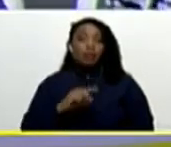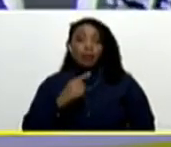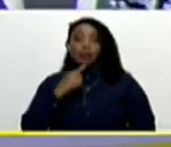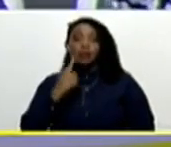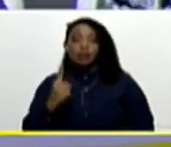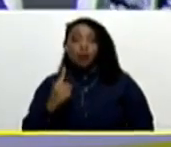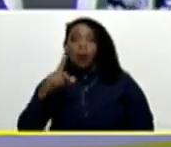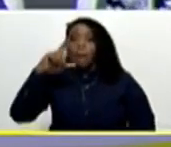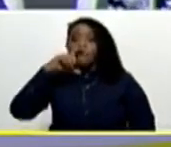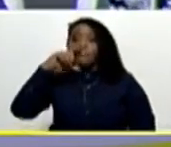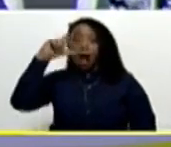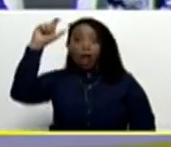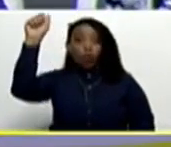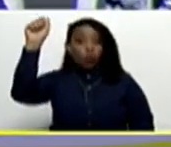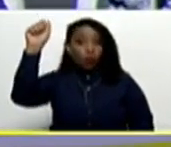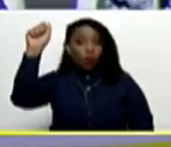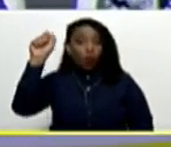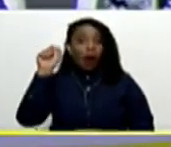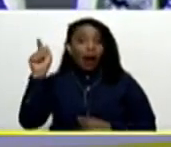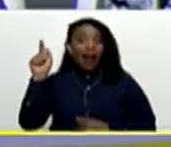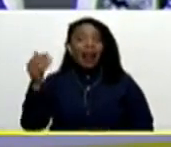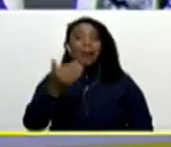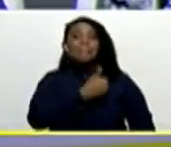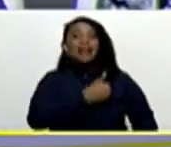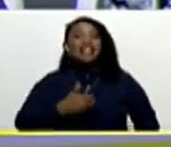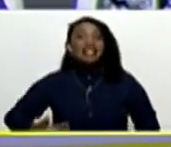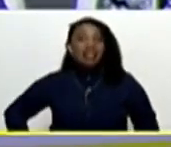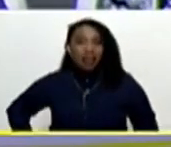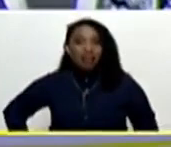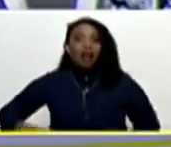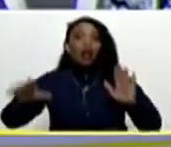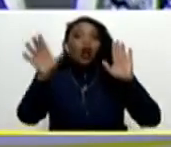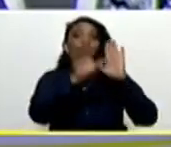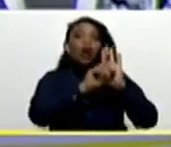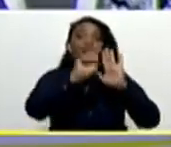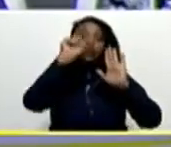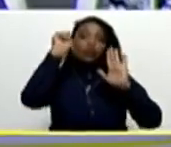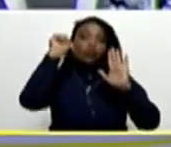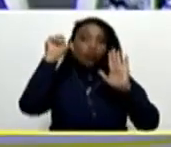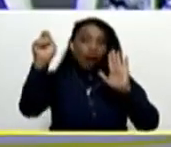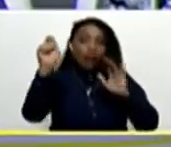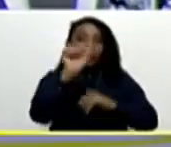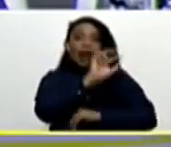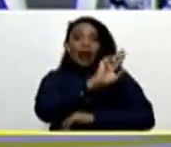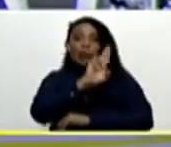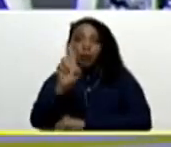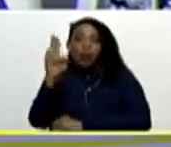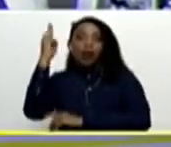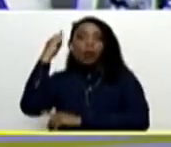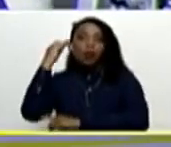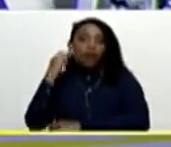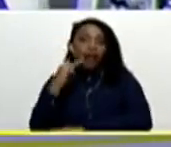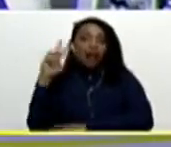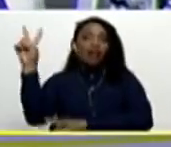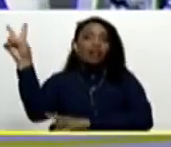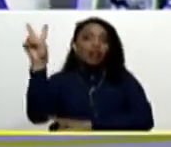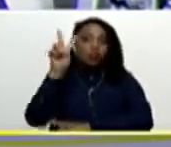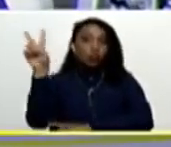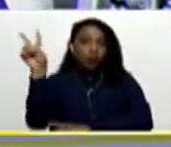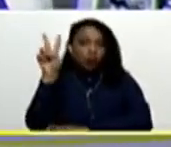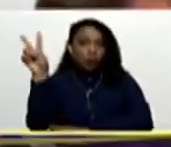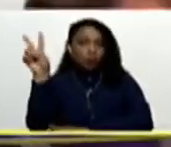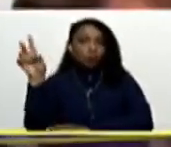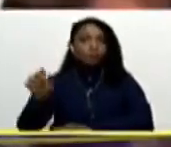Nicolás Maduro Moros es el presidente constitucional de la República Bolivariana de Venezuela.